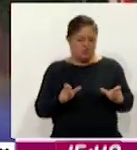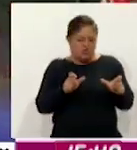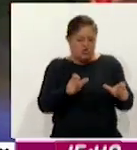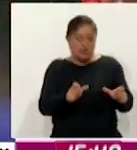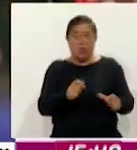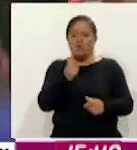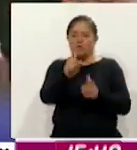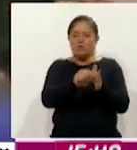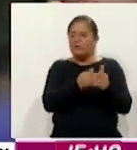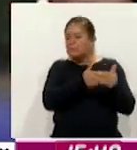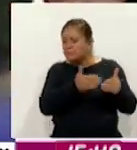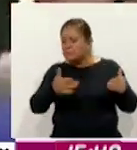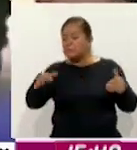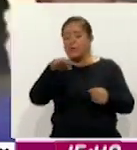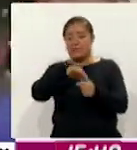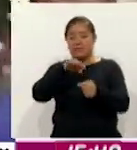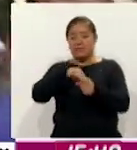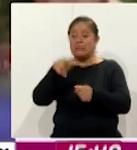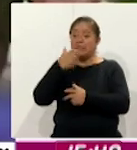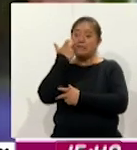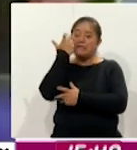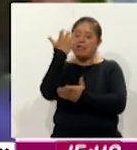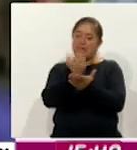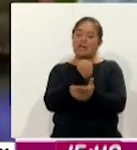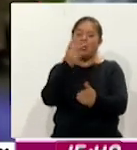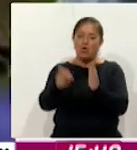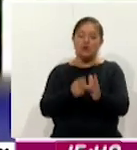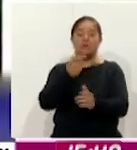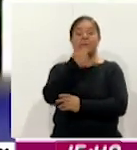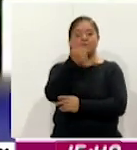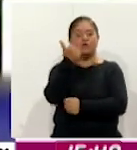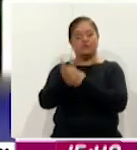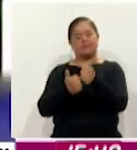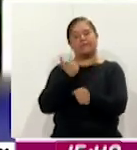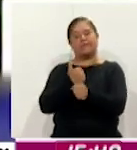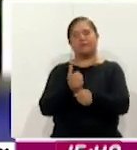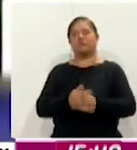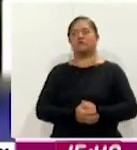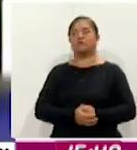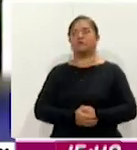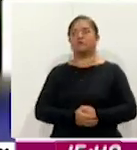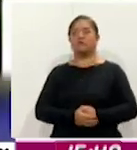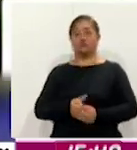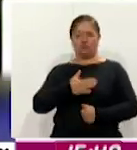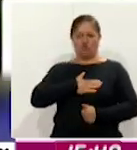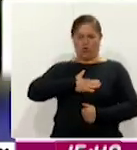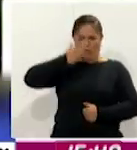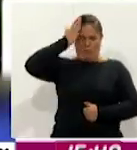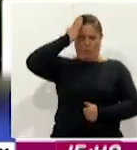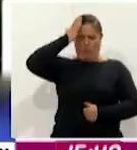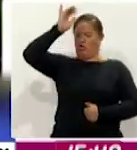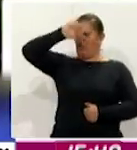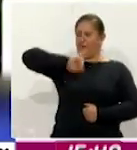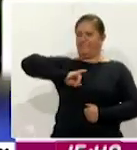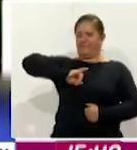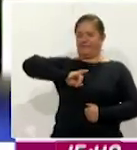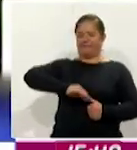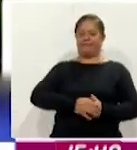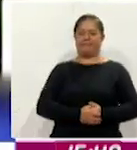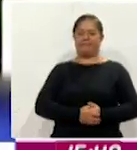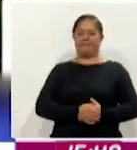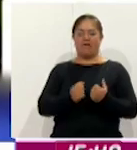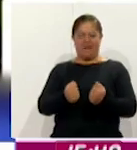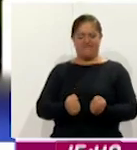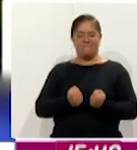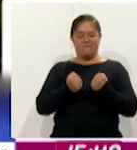las elecciones en las que buscará un tercer mandato de 6 años. Y como comandante en jefe de la